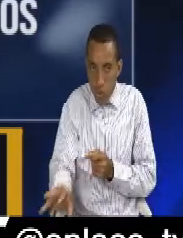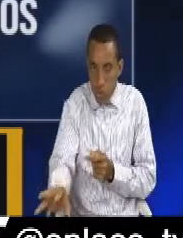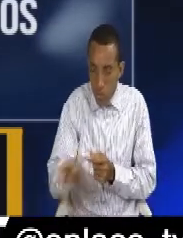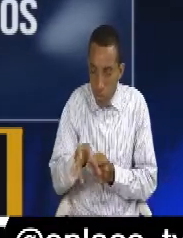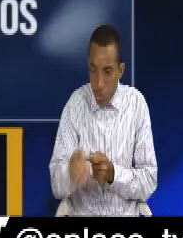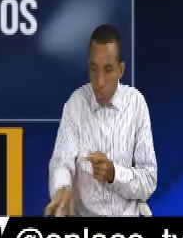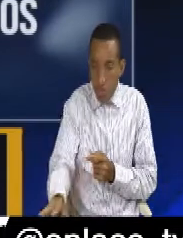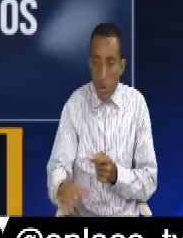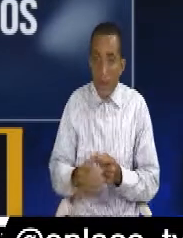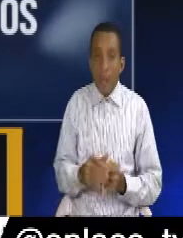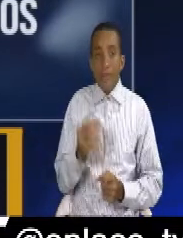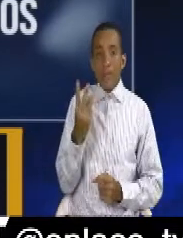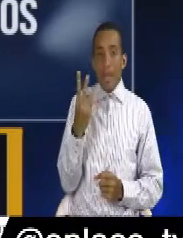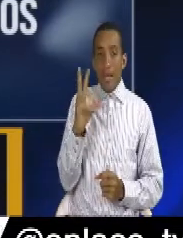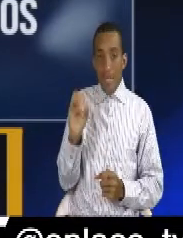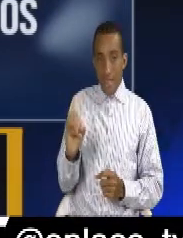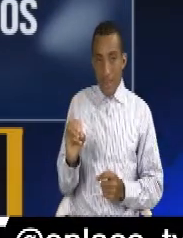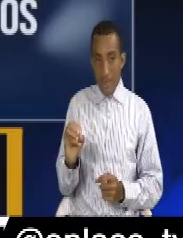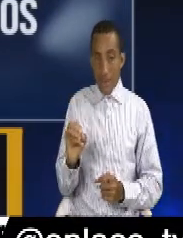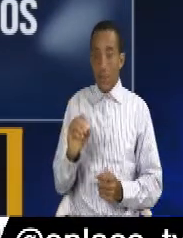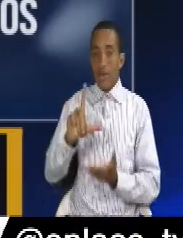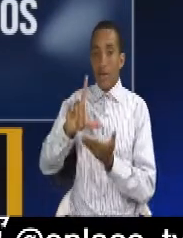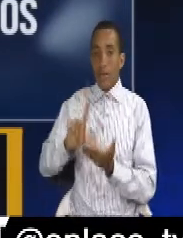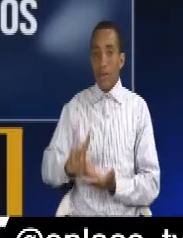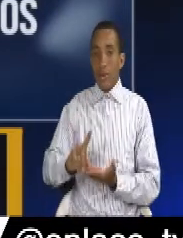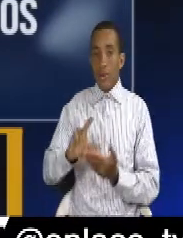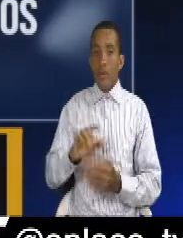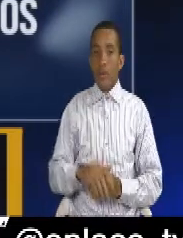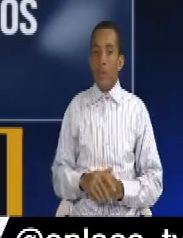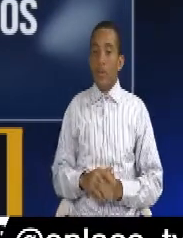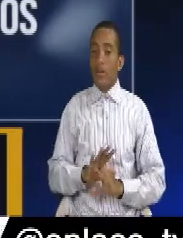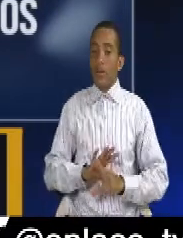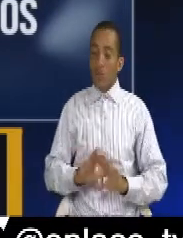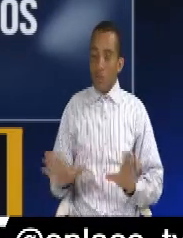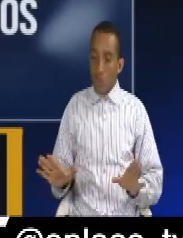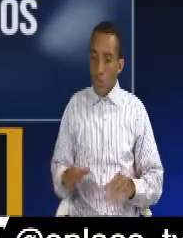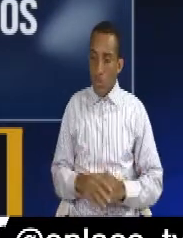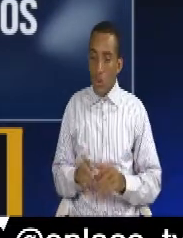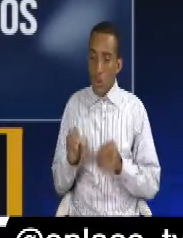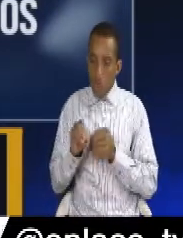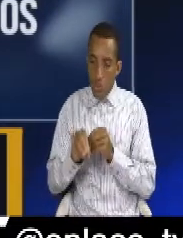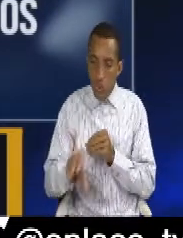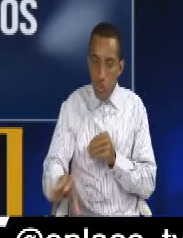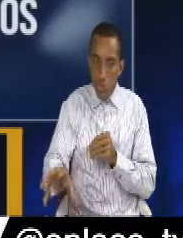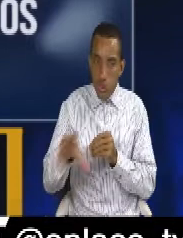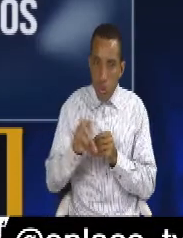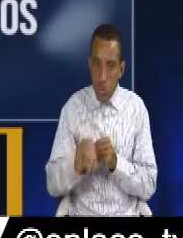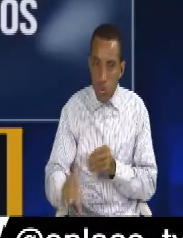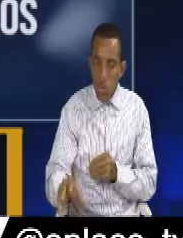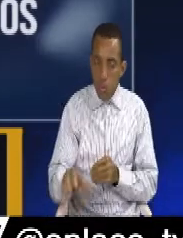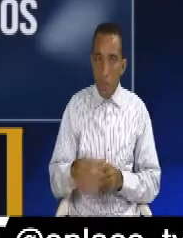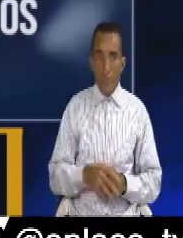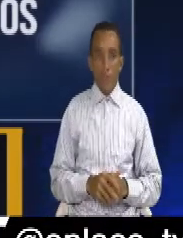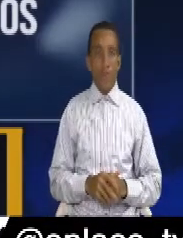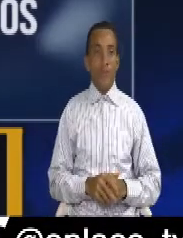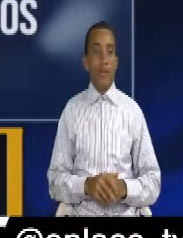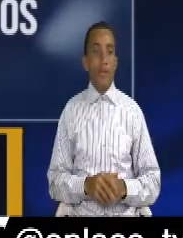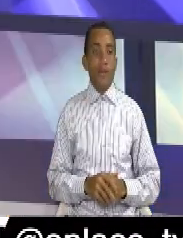especie de pánico porque estaba saliendo un humo de color amarillo, pero esto era el polvo químico que estaba buscando su salida.